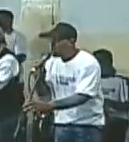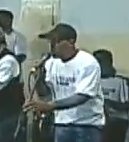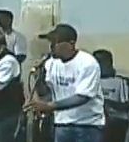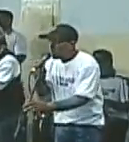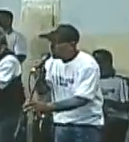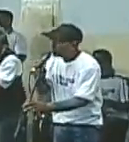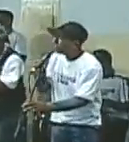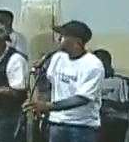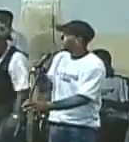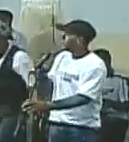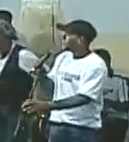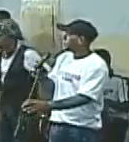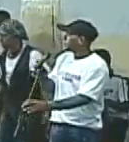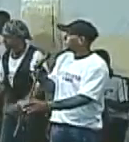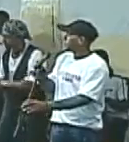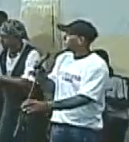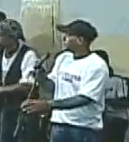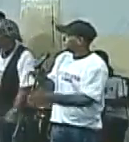tumbes